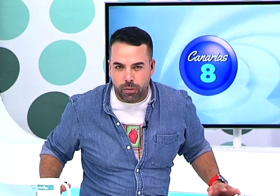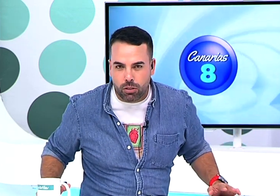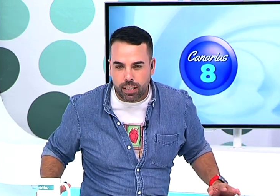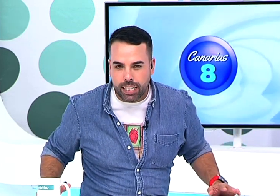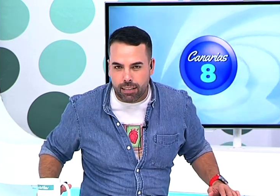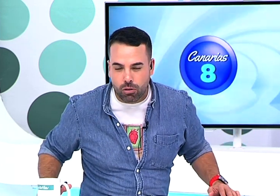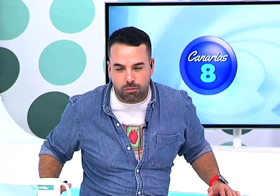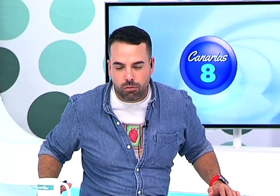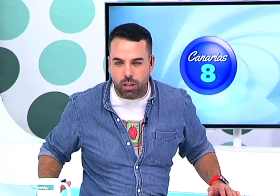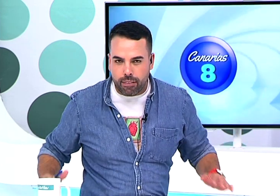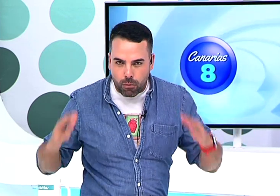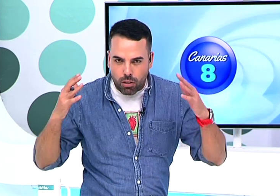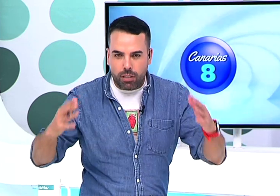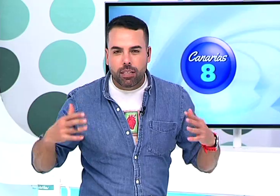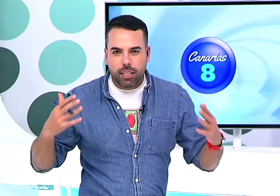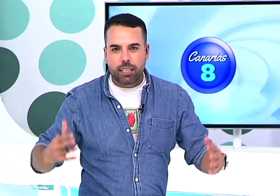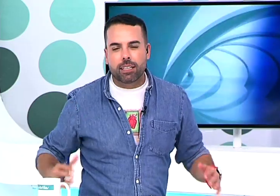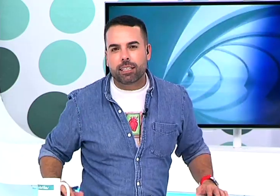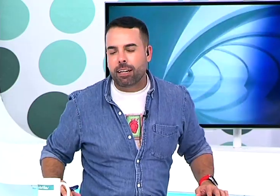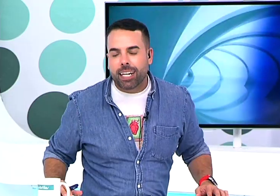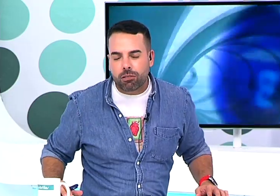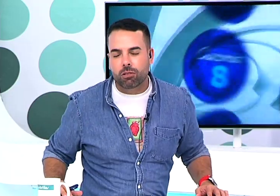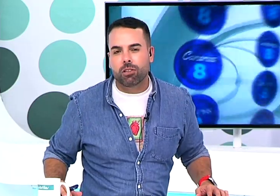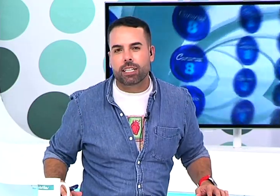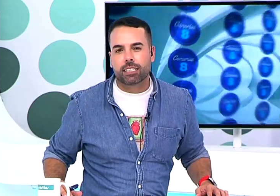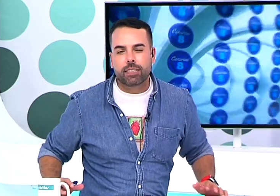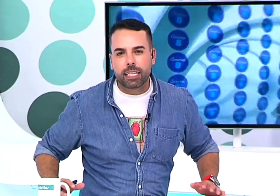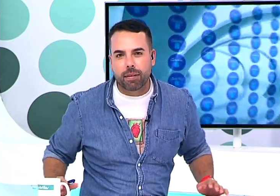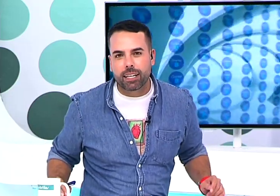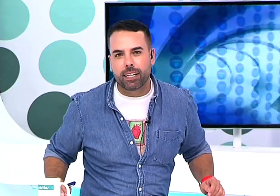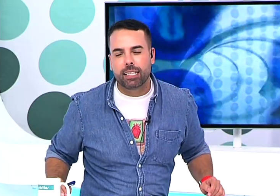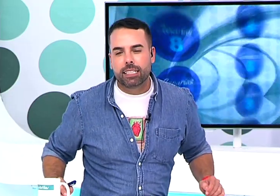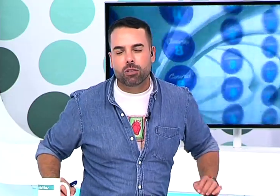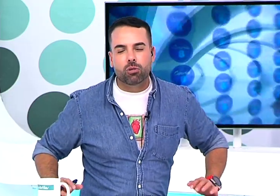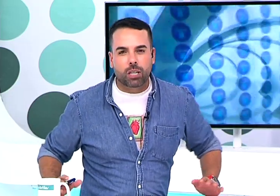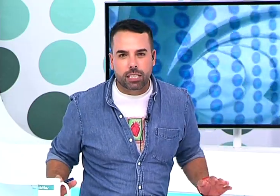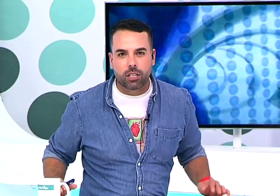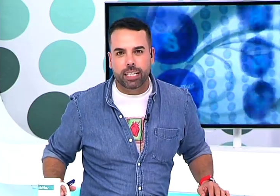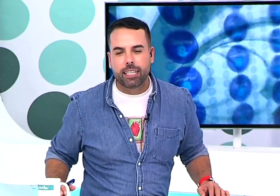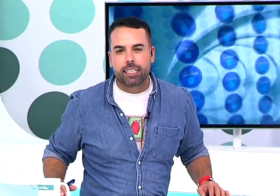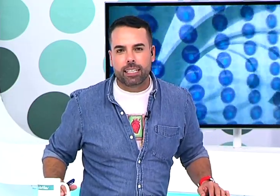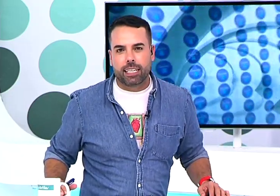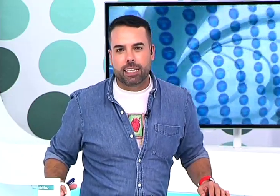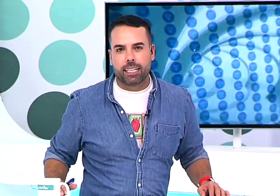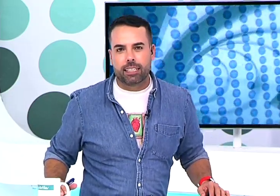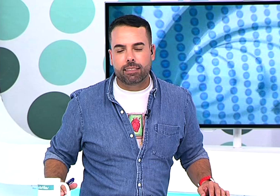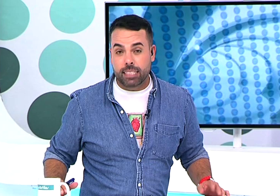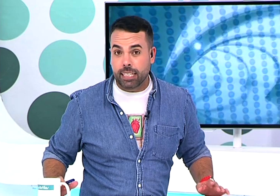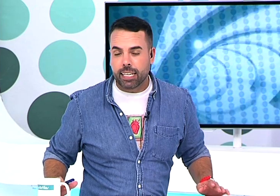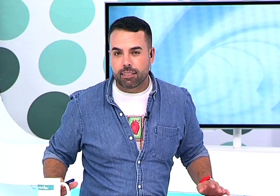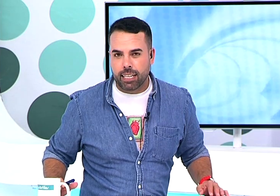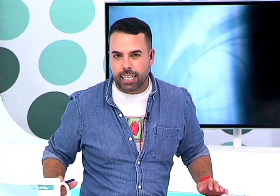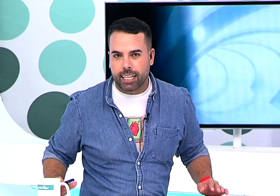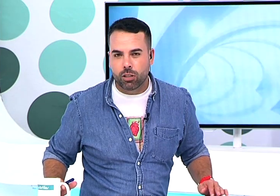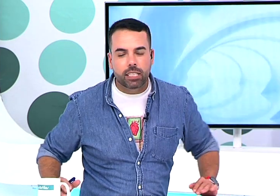había un momento en que ya no dábamos abasto a recibir llamadas con donaciones, y